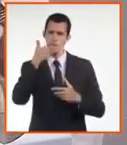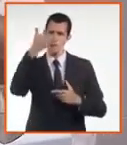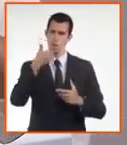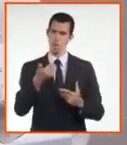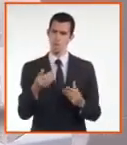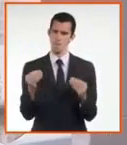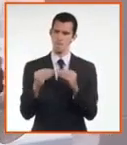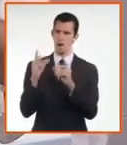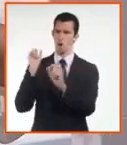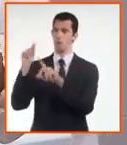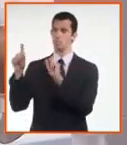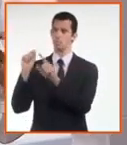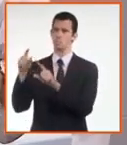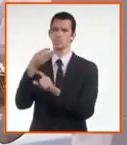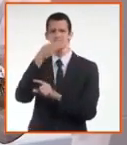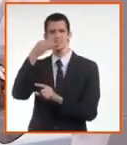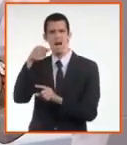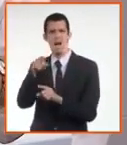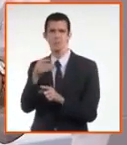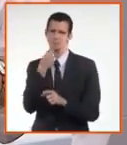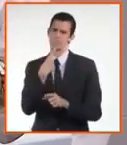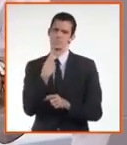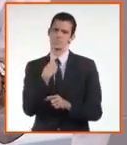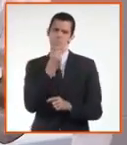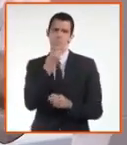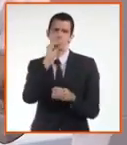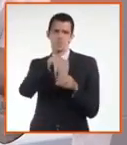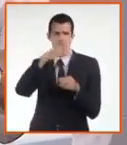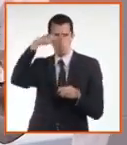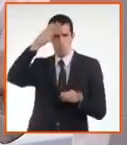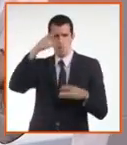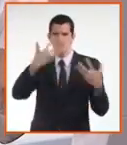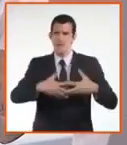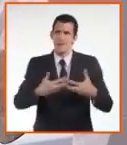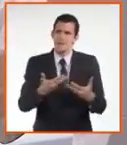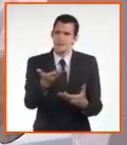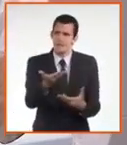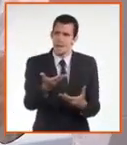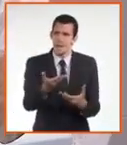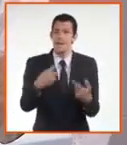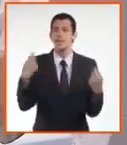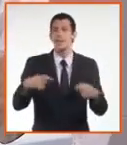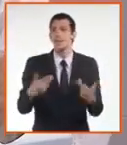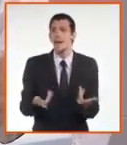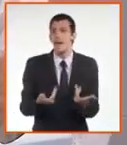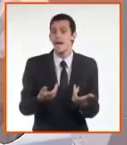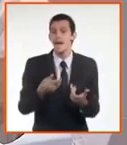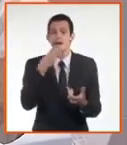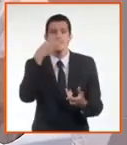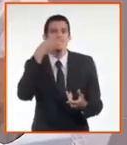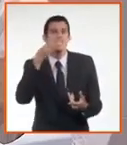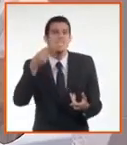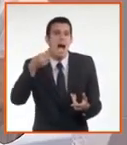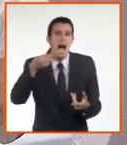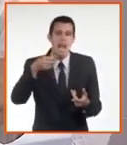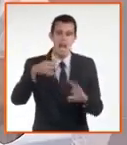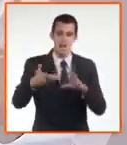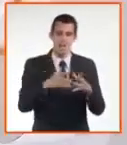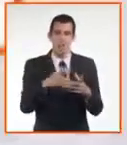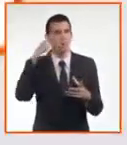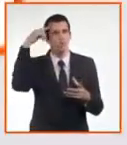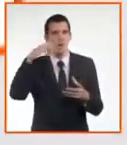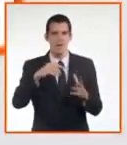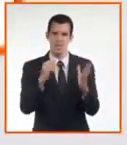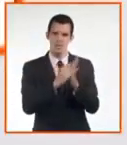país dedicado ya para obtener sea con grado farmacéutico y bueno se está trabajando la lactosa mont hidratada que está trabajando make